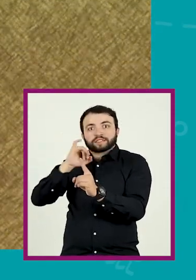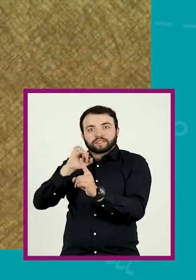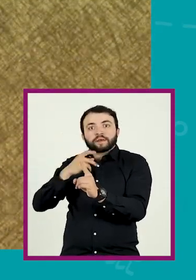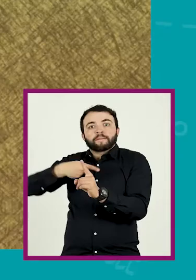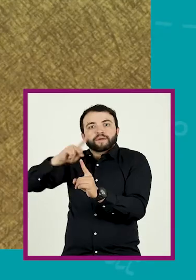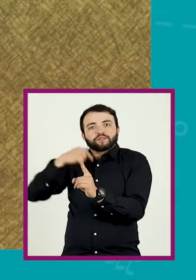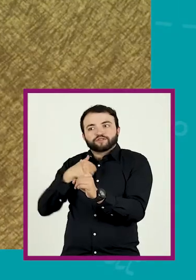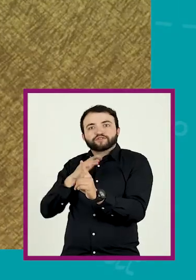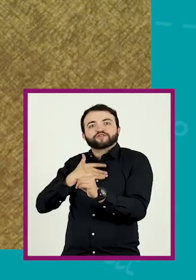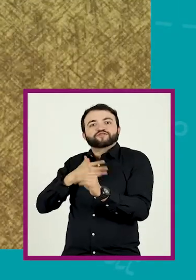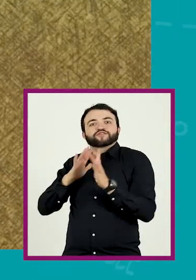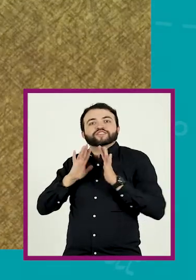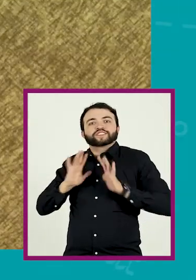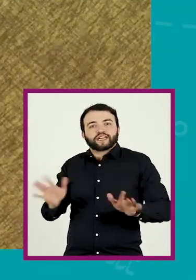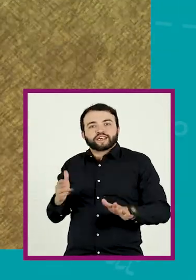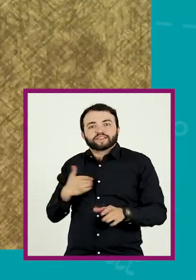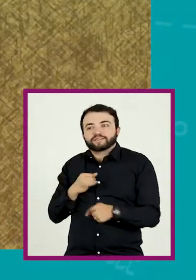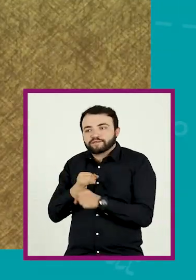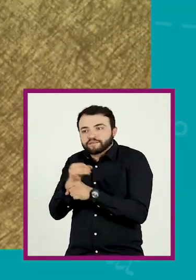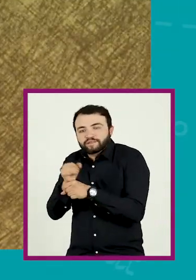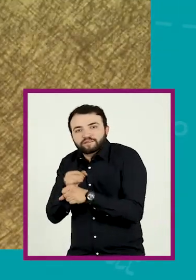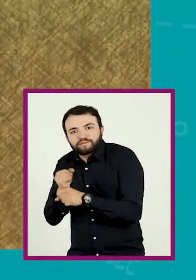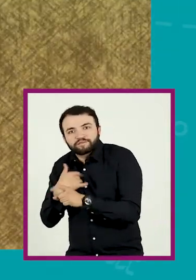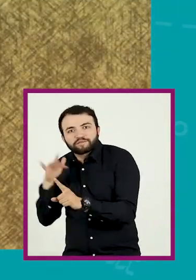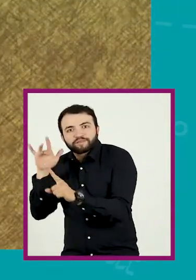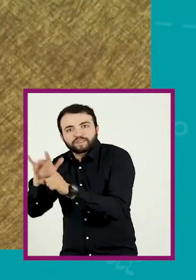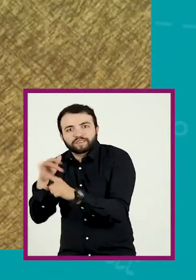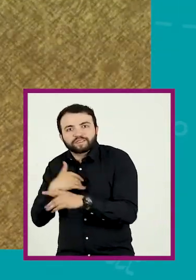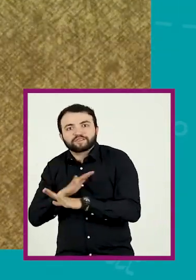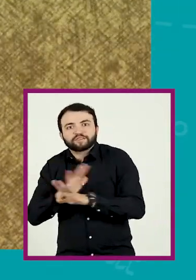misma y que son inmanentes, los adopta